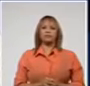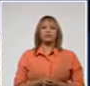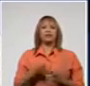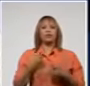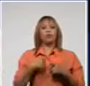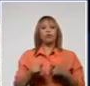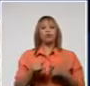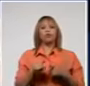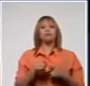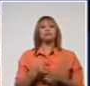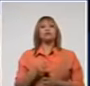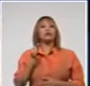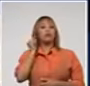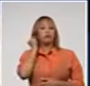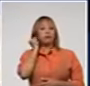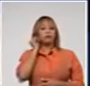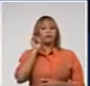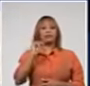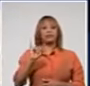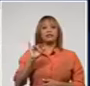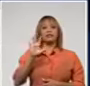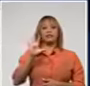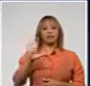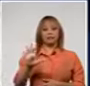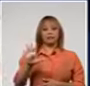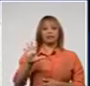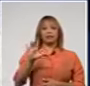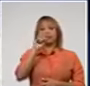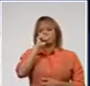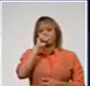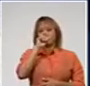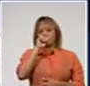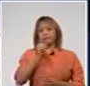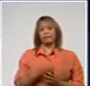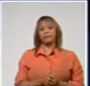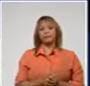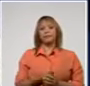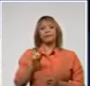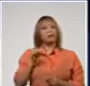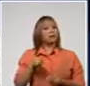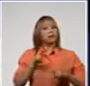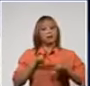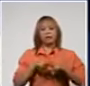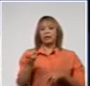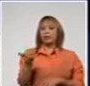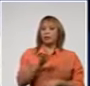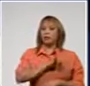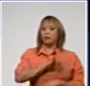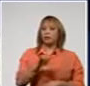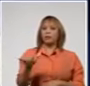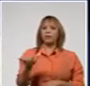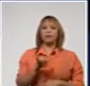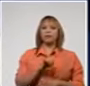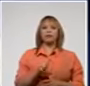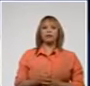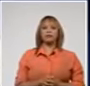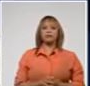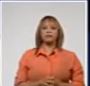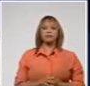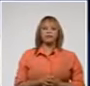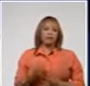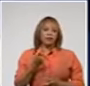La otra es una señora de 65 años de edad, de La Habana también, con